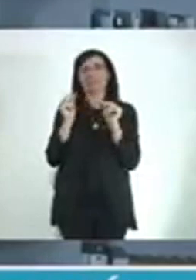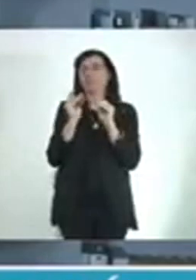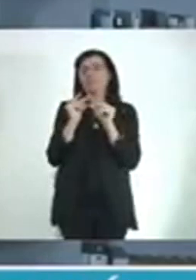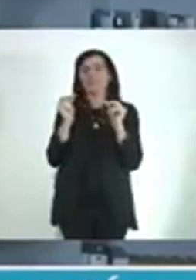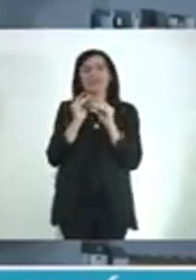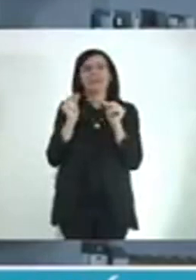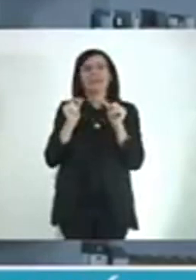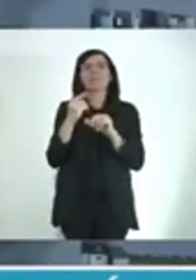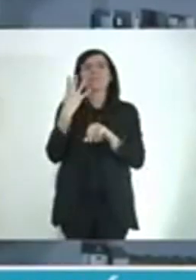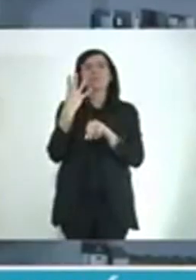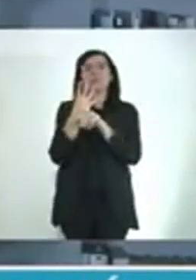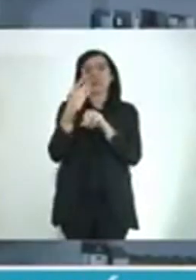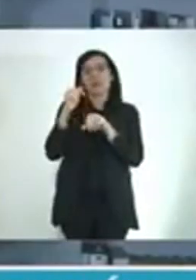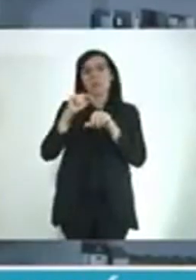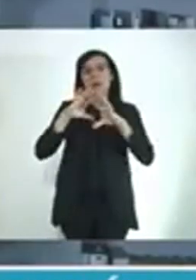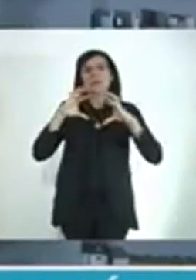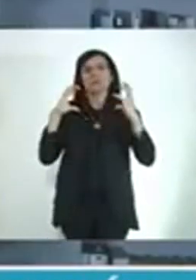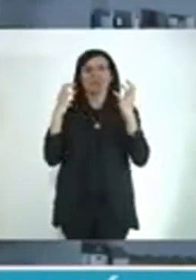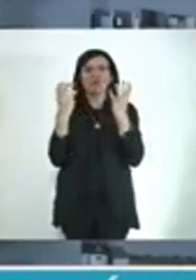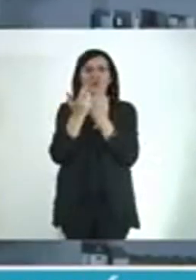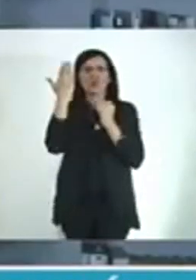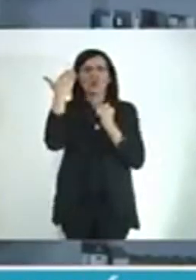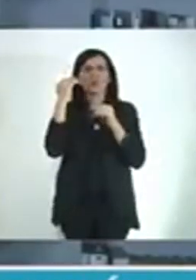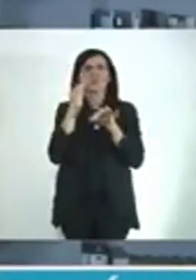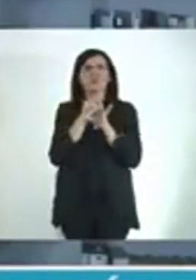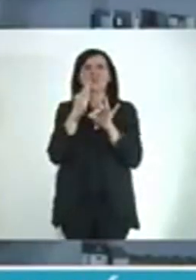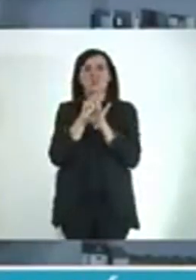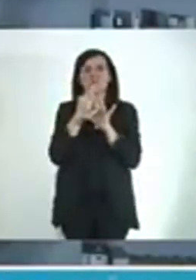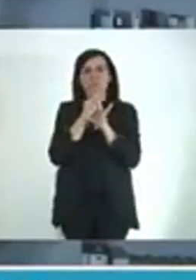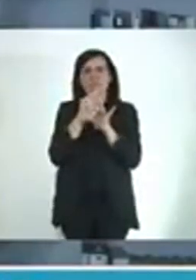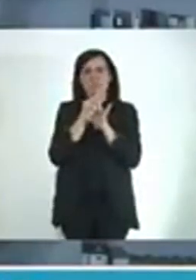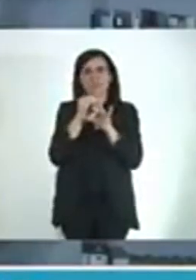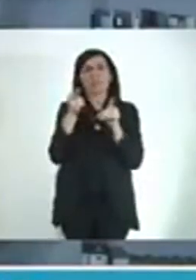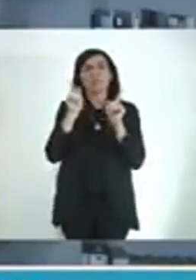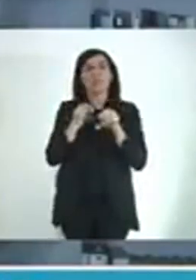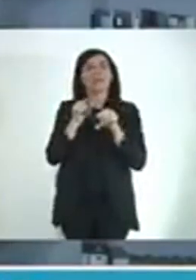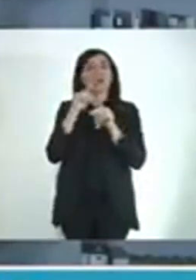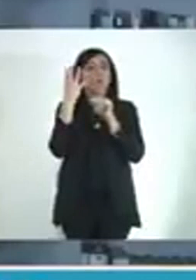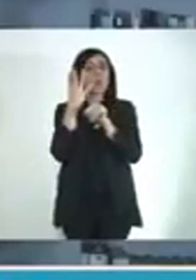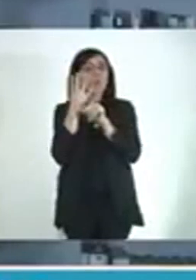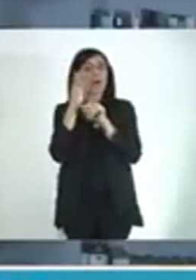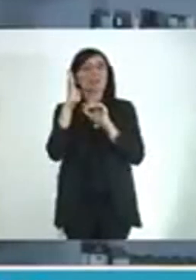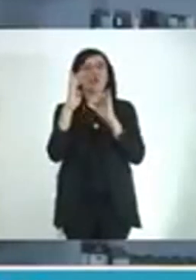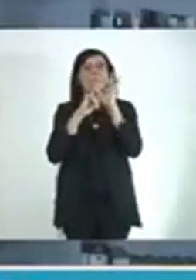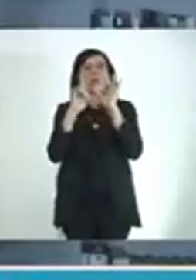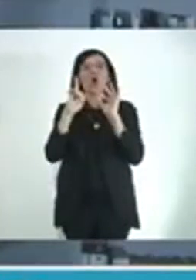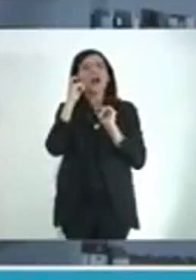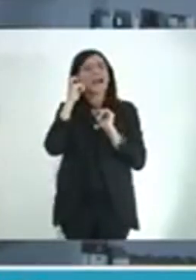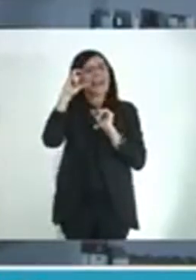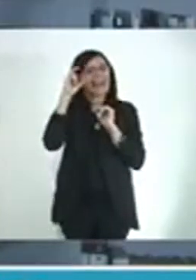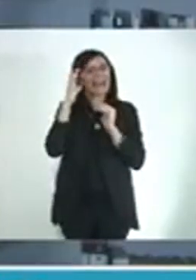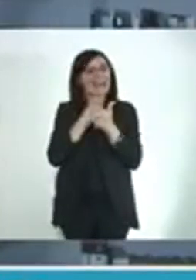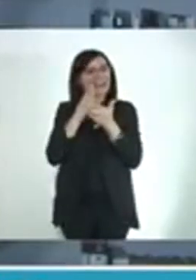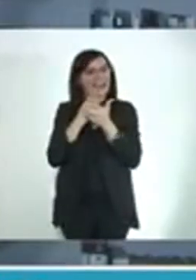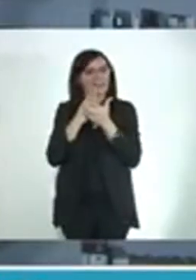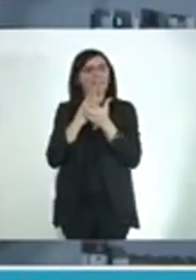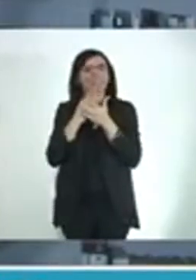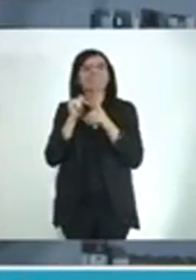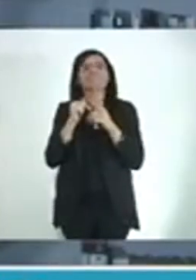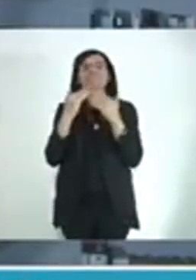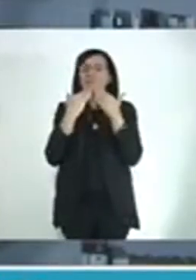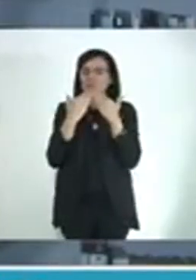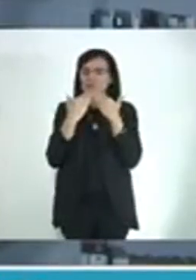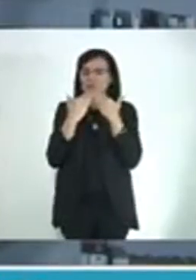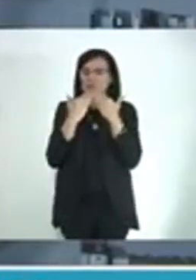Conferencia del cuarto Congreso Internacional de Educación, del cuarto bloque, para todos aquellos docentes que hasta aquí llegaron, a agradecerles,